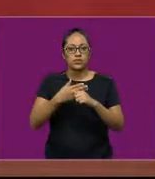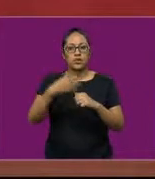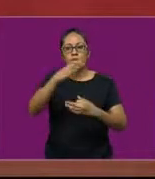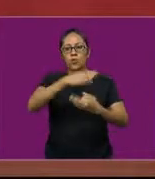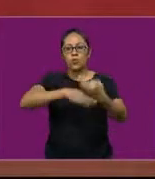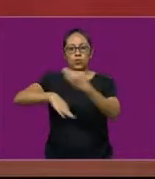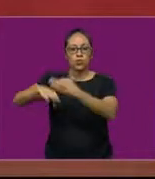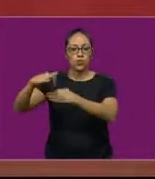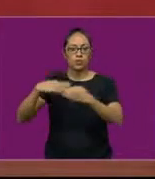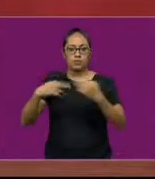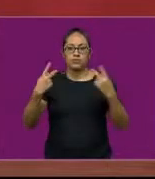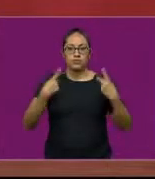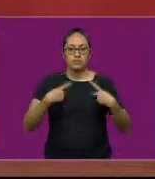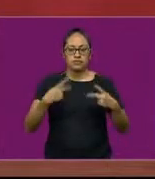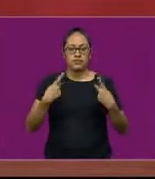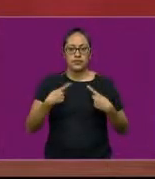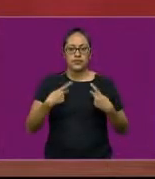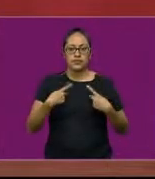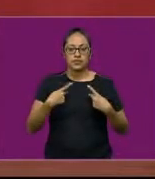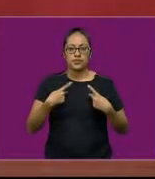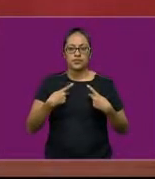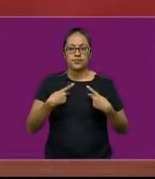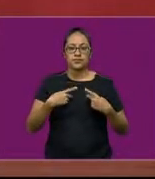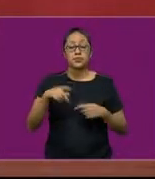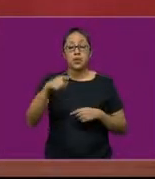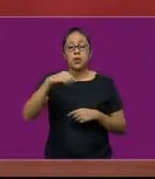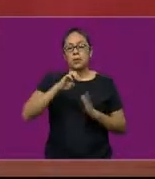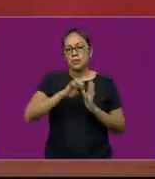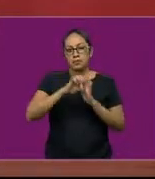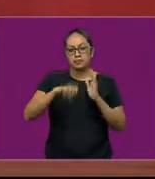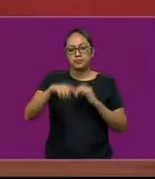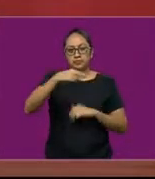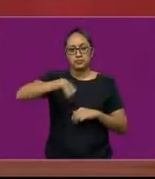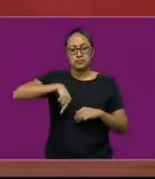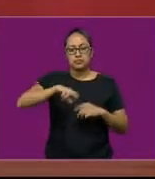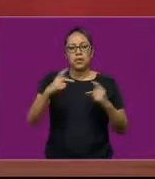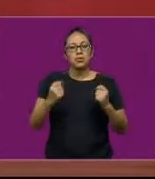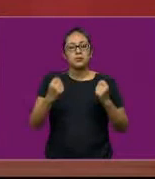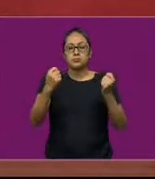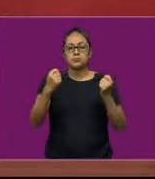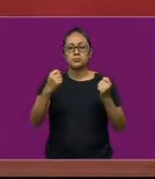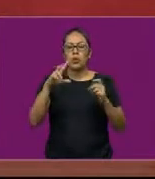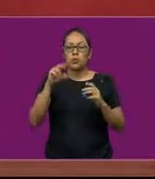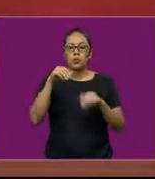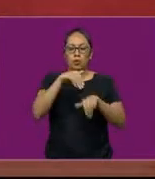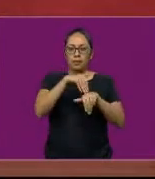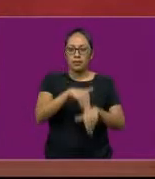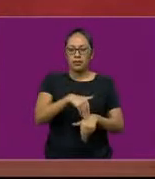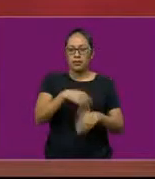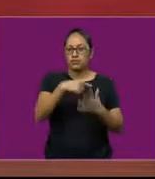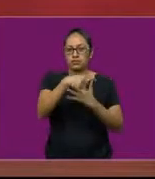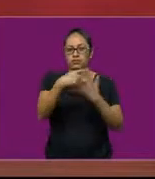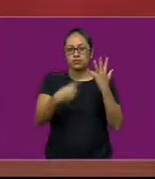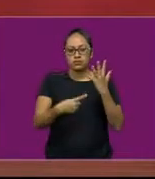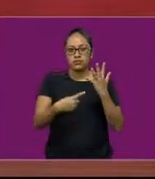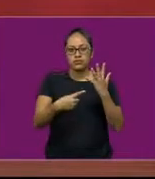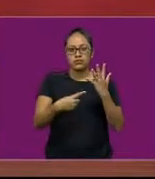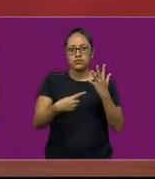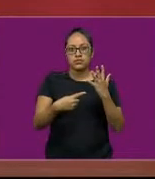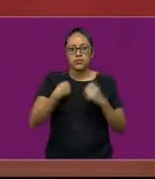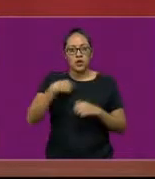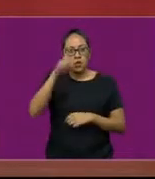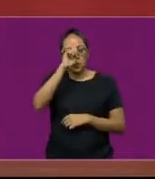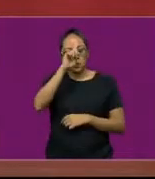ámbitos. Porque si no hacemos caso de las indicaciones de las autoridades federales, estatales y municipales en este